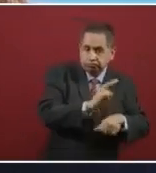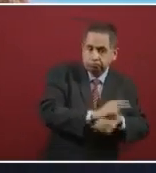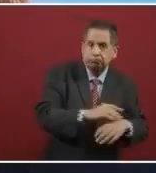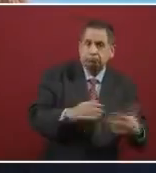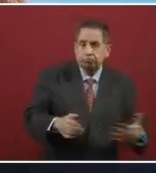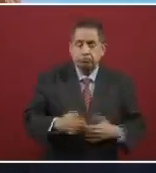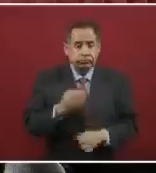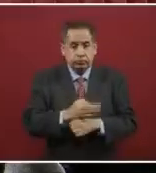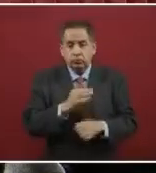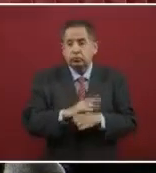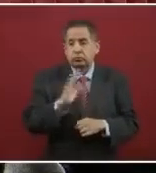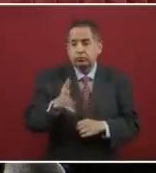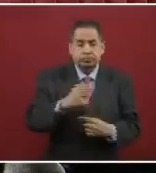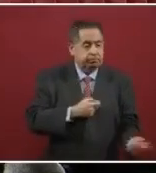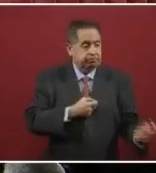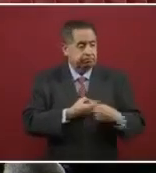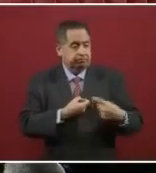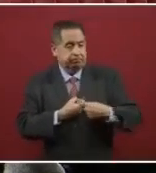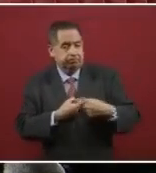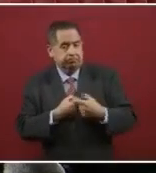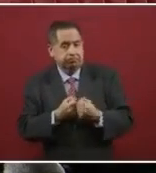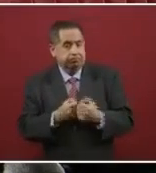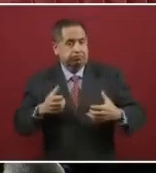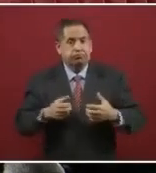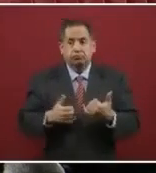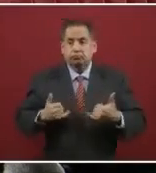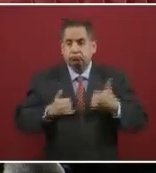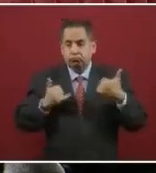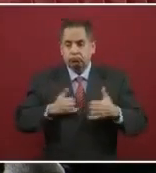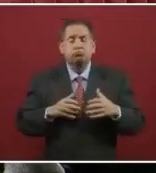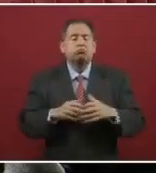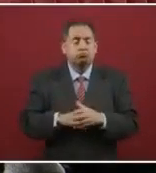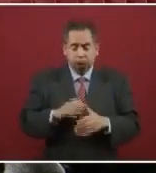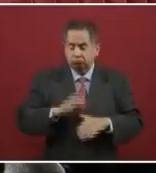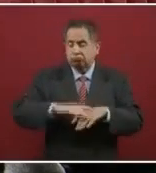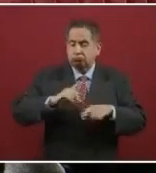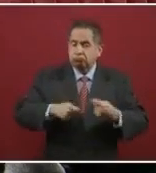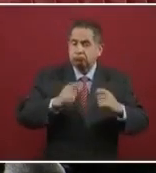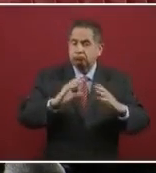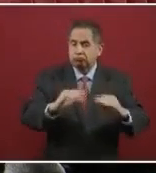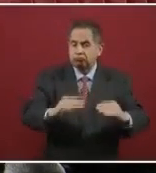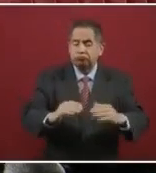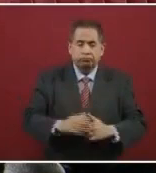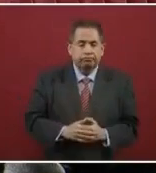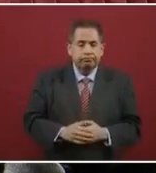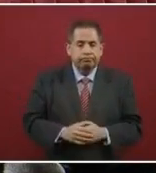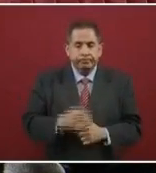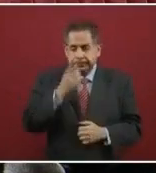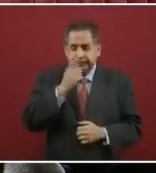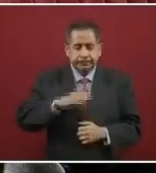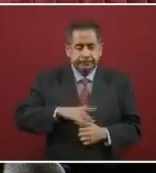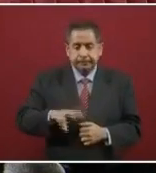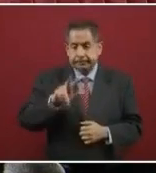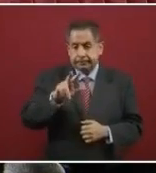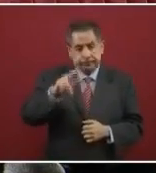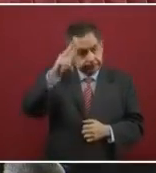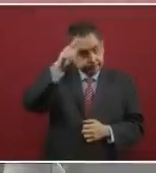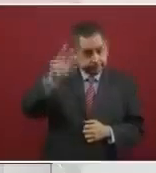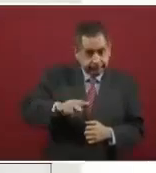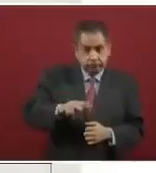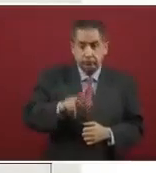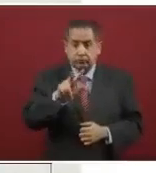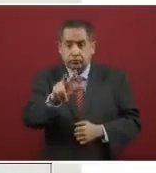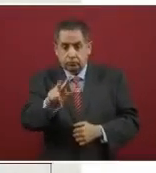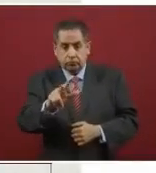de los jóvenes a este programa, la que sigue. Aquí vemos que hay 18 municipios de Hidalgo y 9